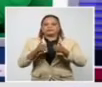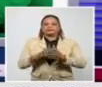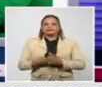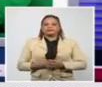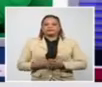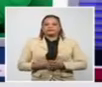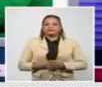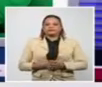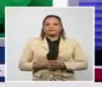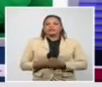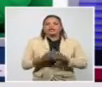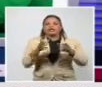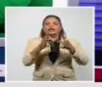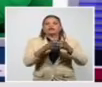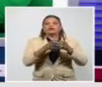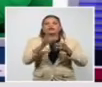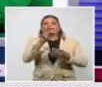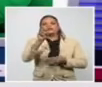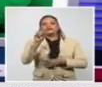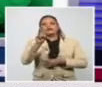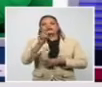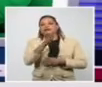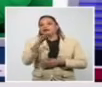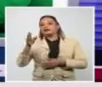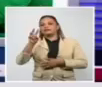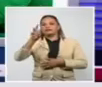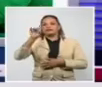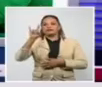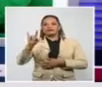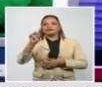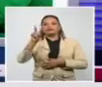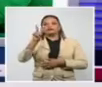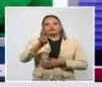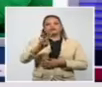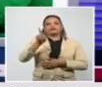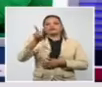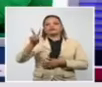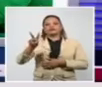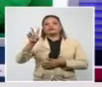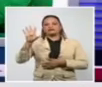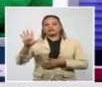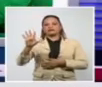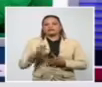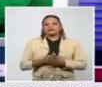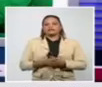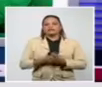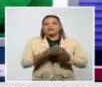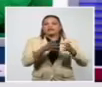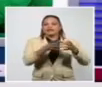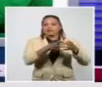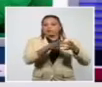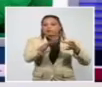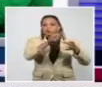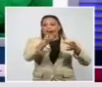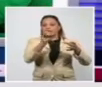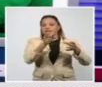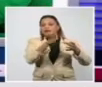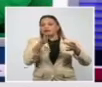En el grupo de 20 a 39 años de edad, 225, en el de 40 a 59,